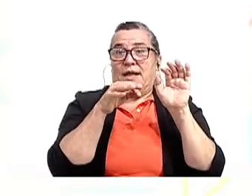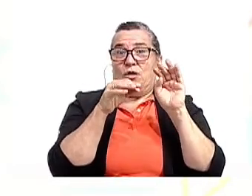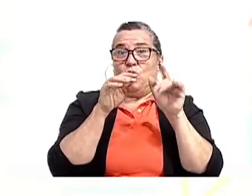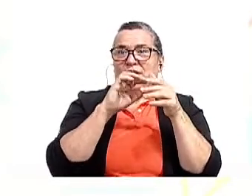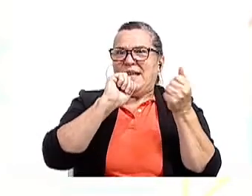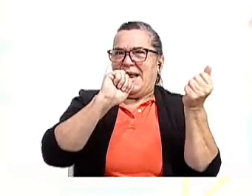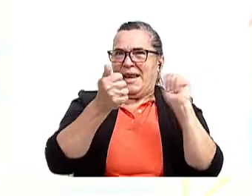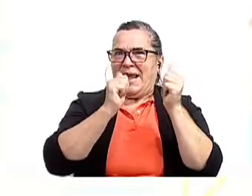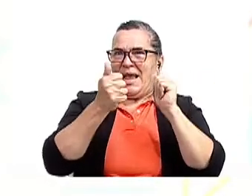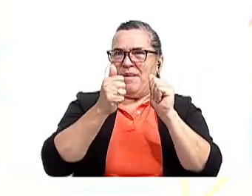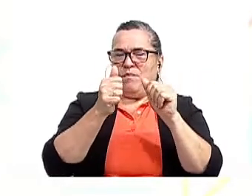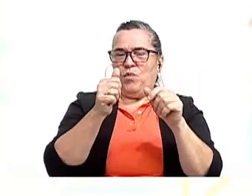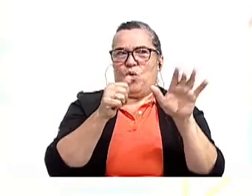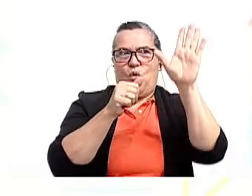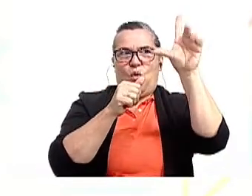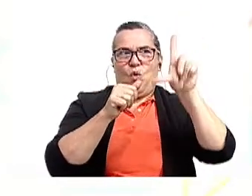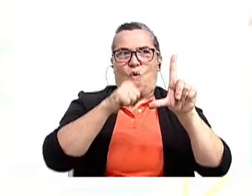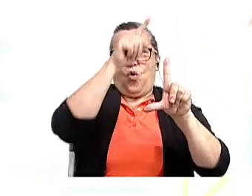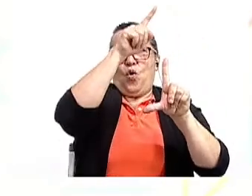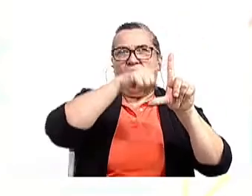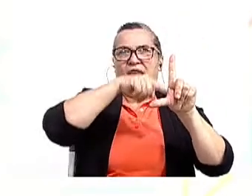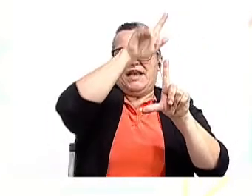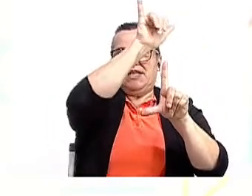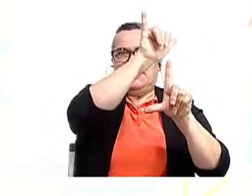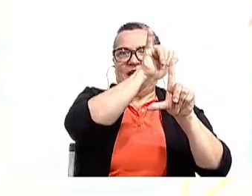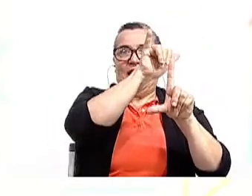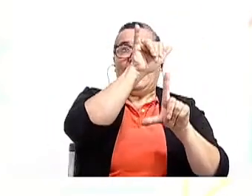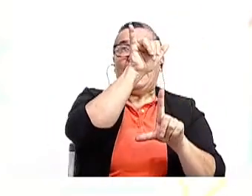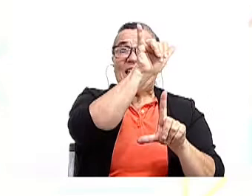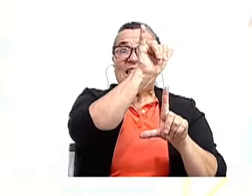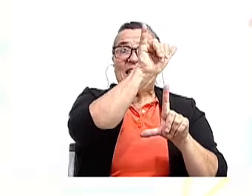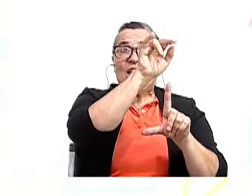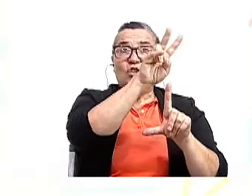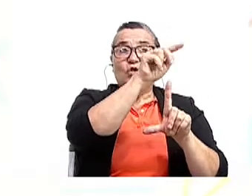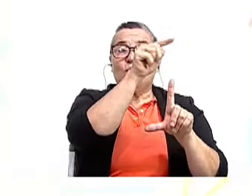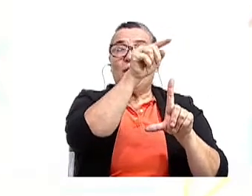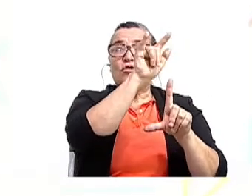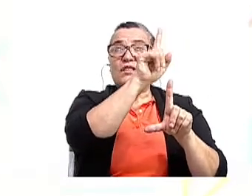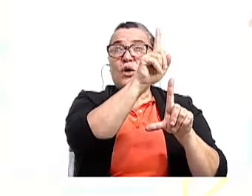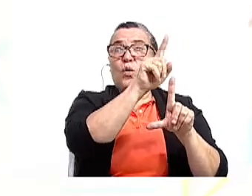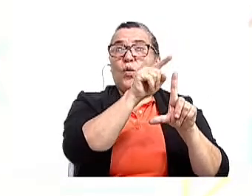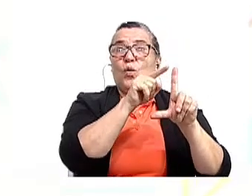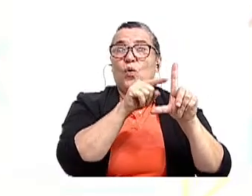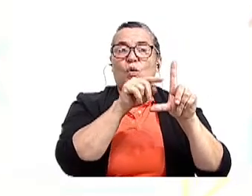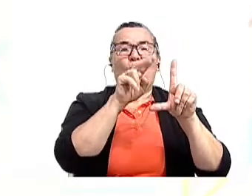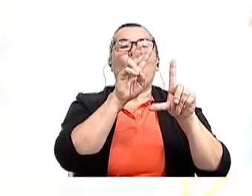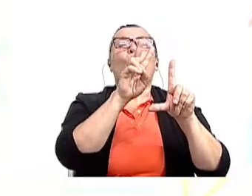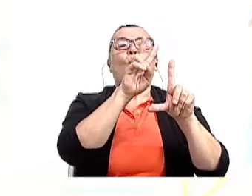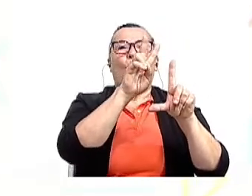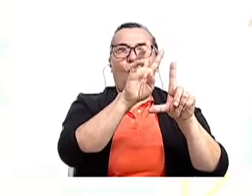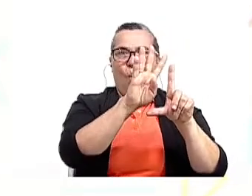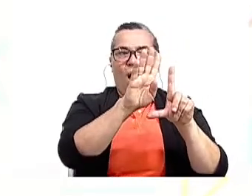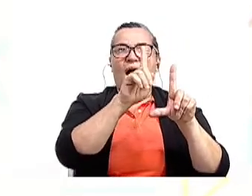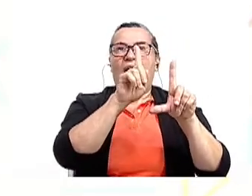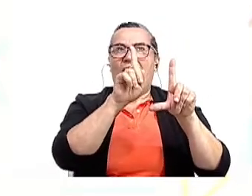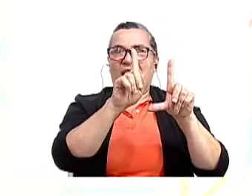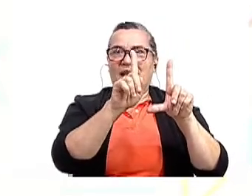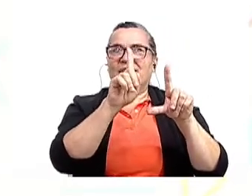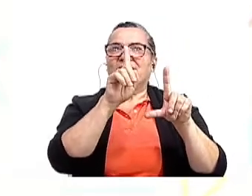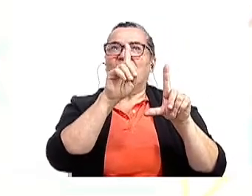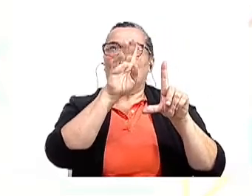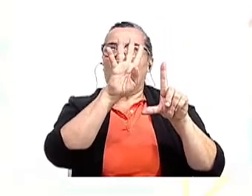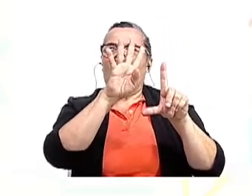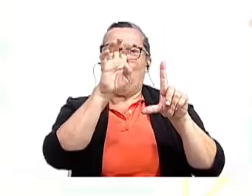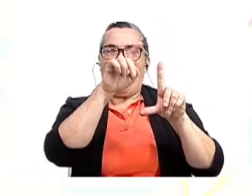el cambio en y, es decir, y sub 2 menos y sub 1. ¿Cuál es el valor de y sub 2? Correcto,